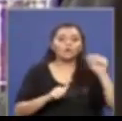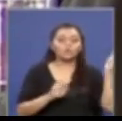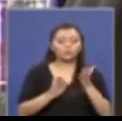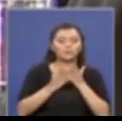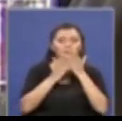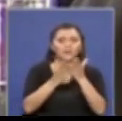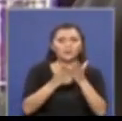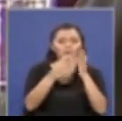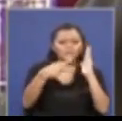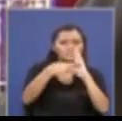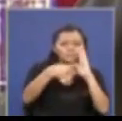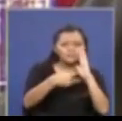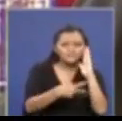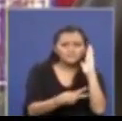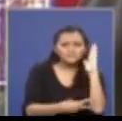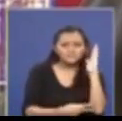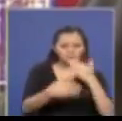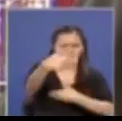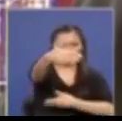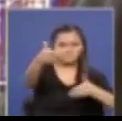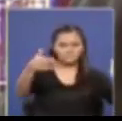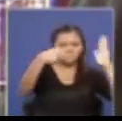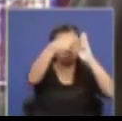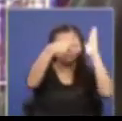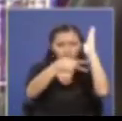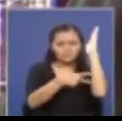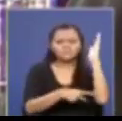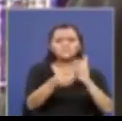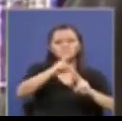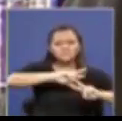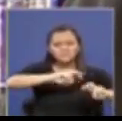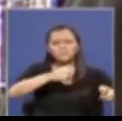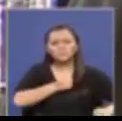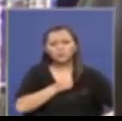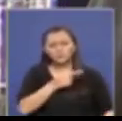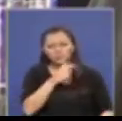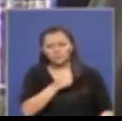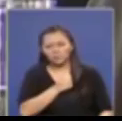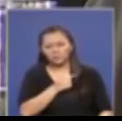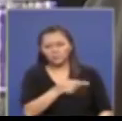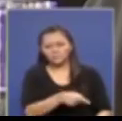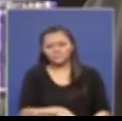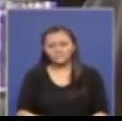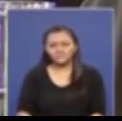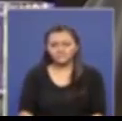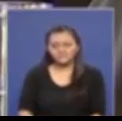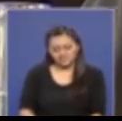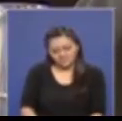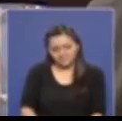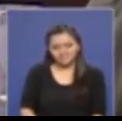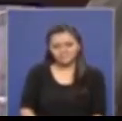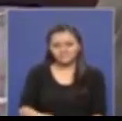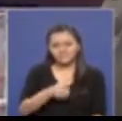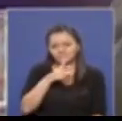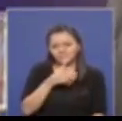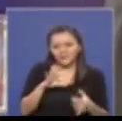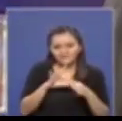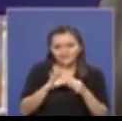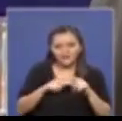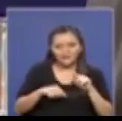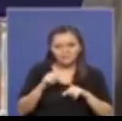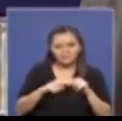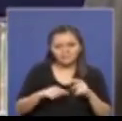barcazas privadas, ¿se acuerdan o no? Y escarben un poquito, pues averigüen de quién es esas barcazas. ¿Por qué no se cambiaba eso? Porque era pues una